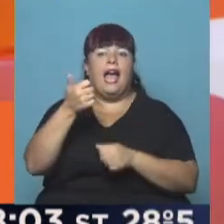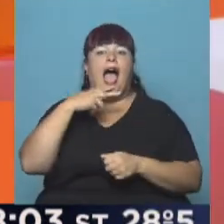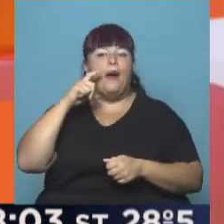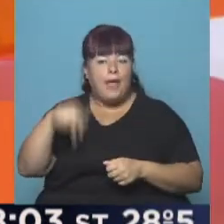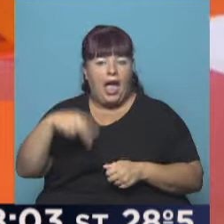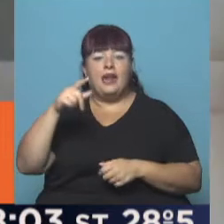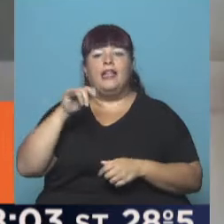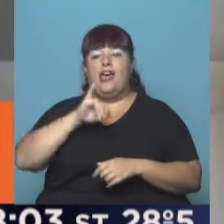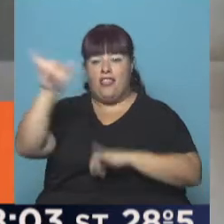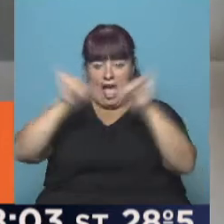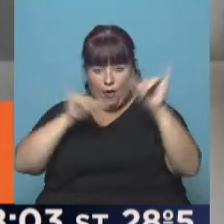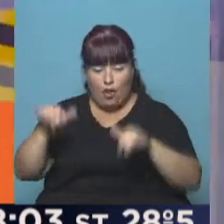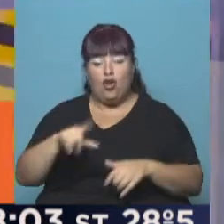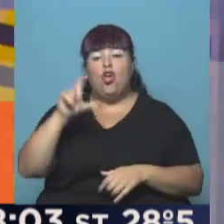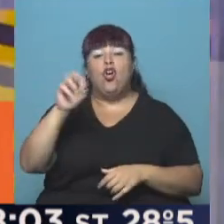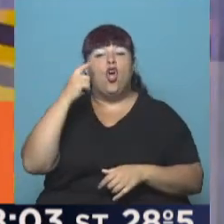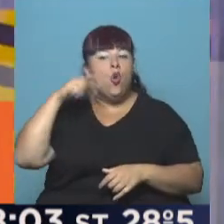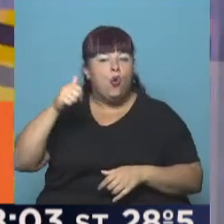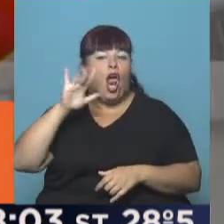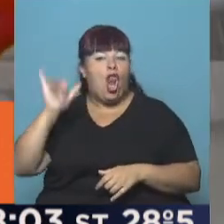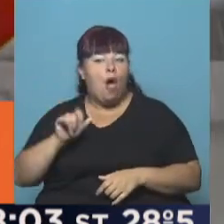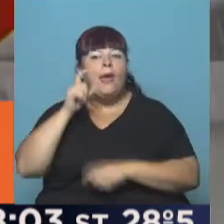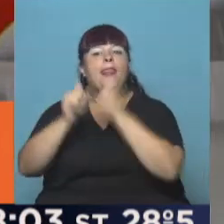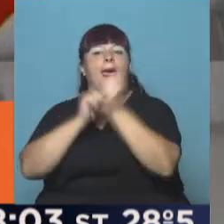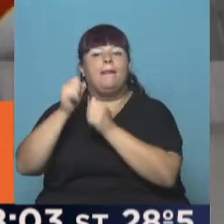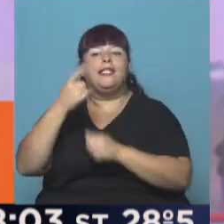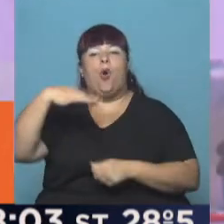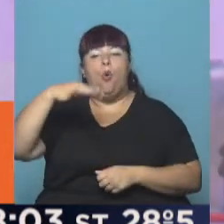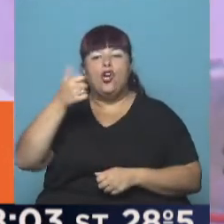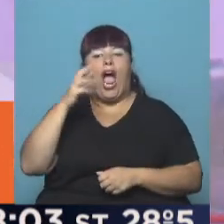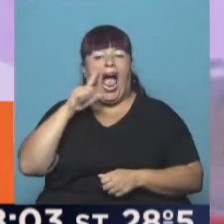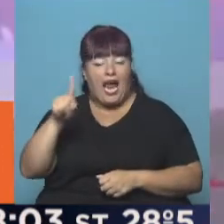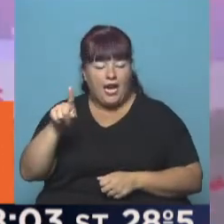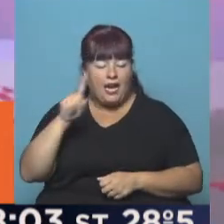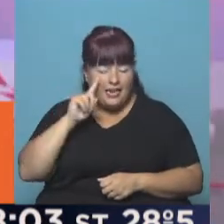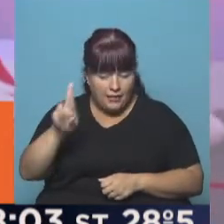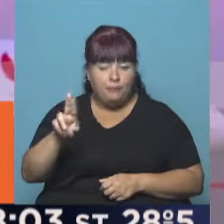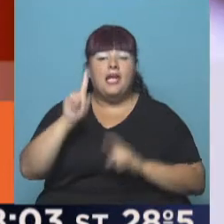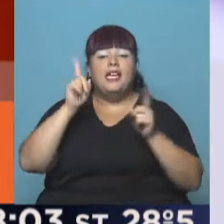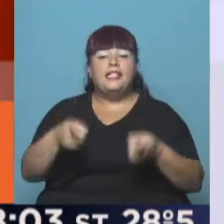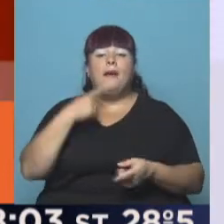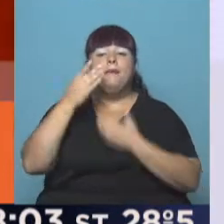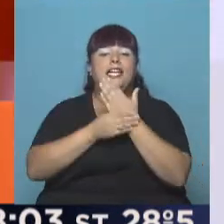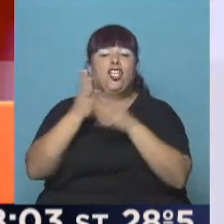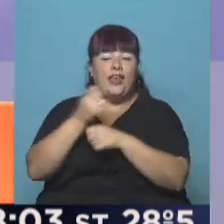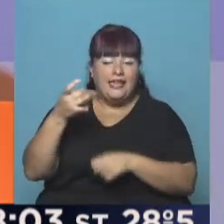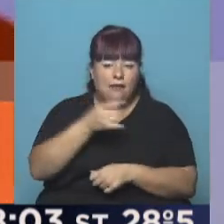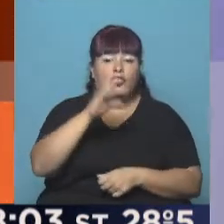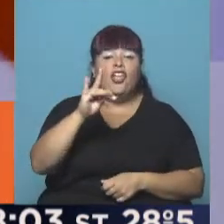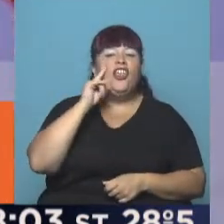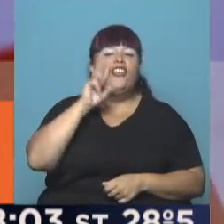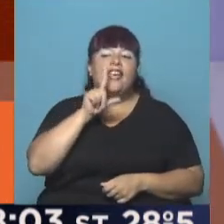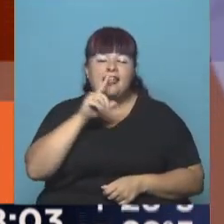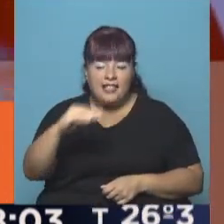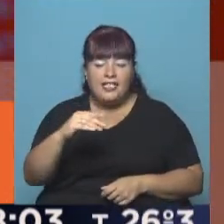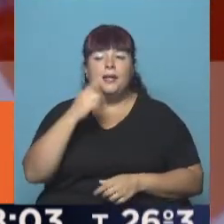Líneas Aéreas, Diego Colunga López de la firma Únicos Air. Además se menciona al ministro de Transporte, Guillermo Dietrich, al